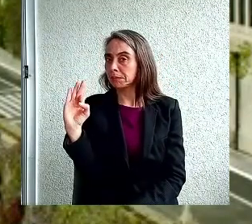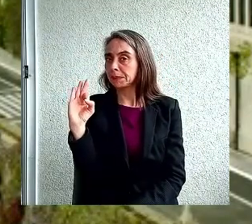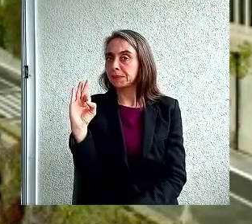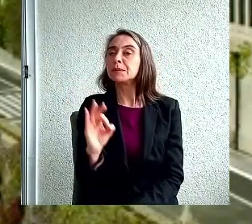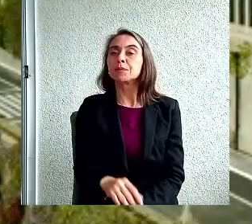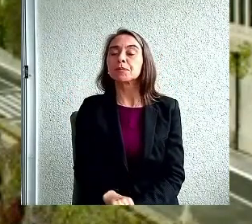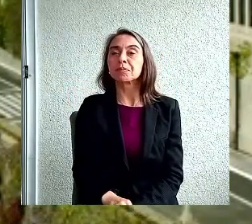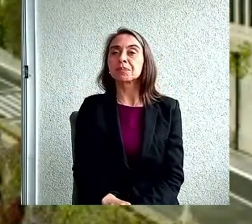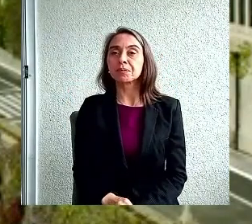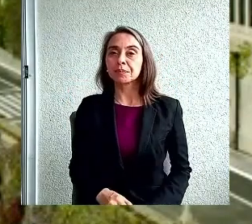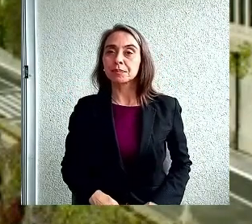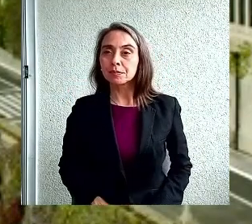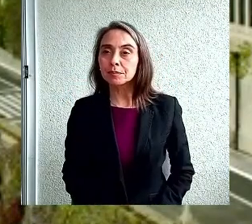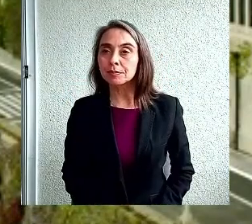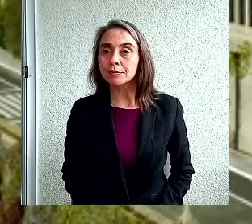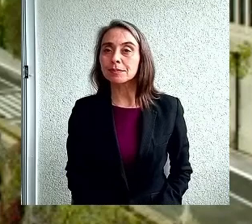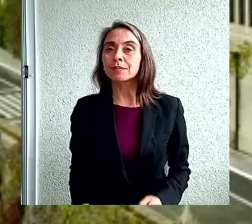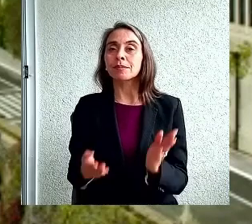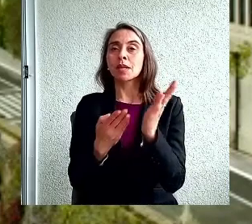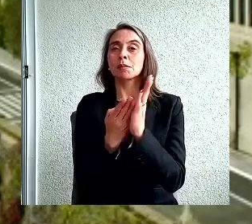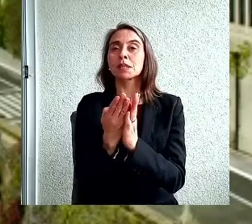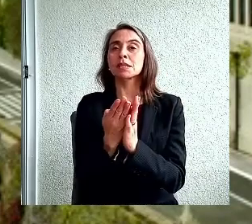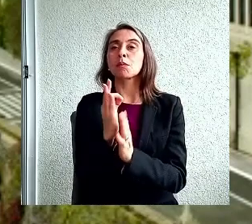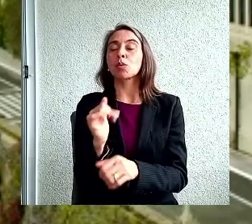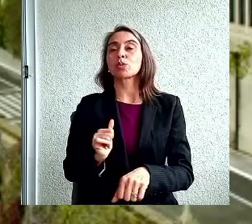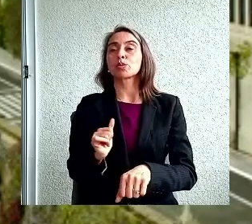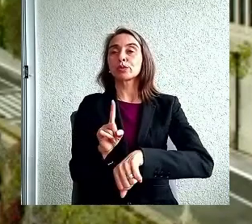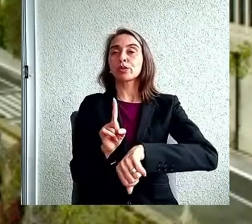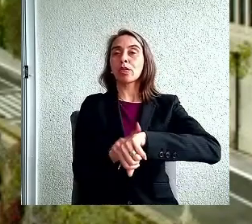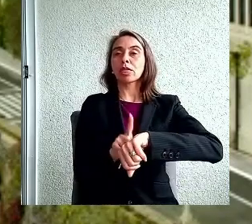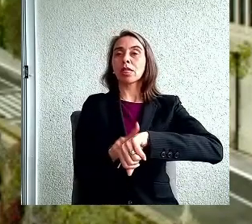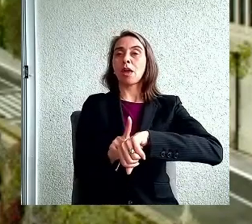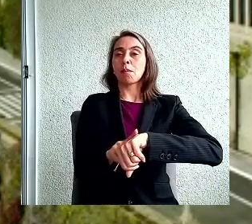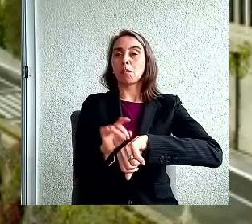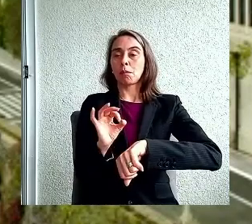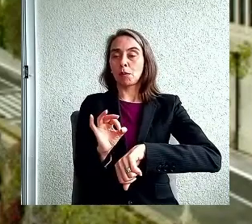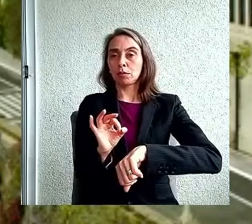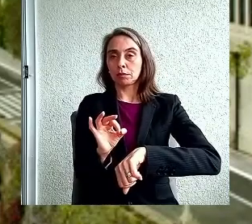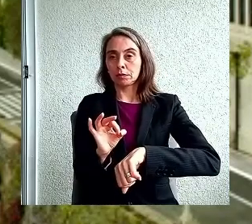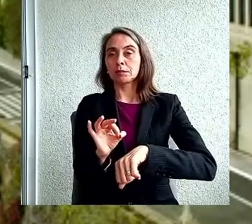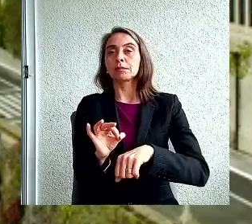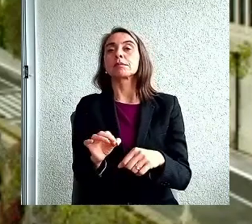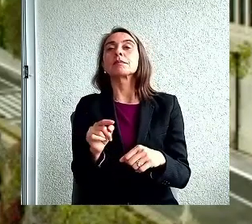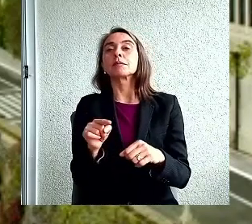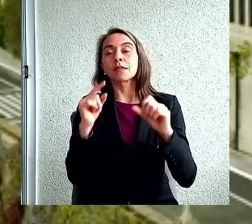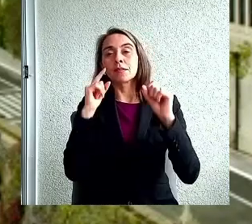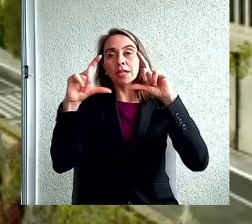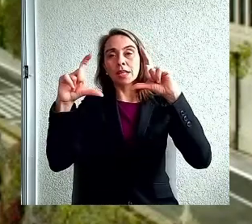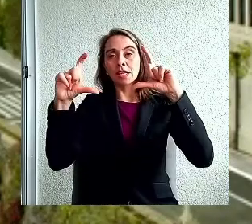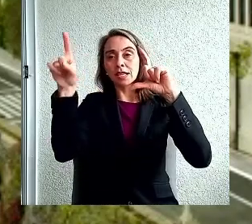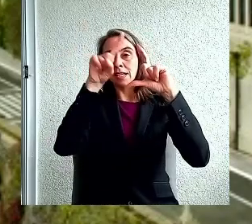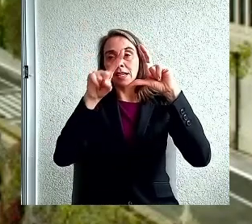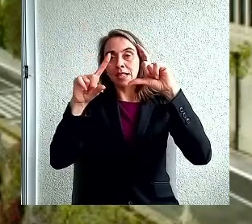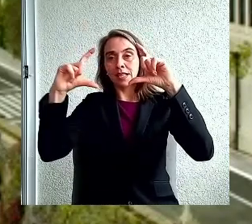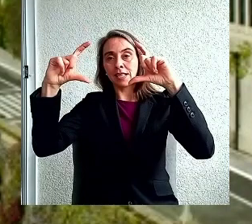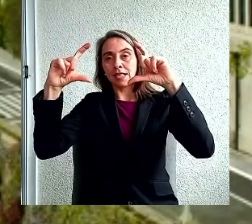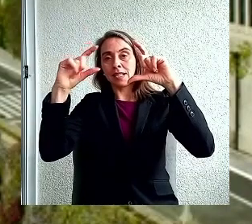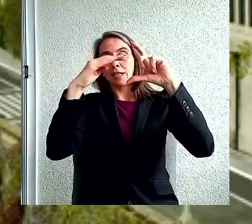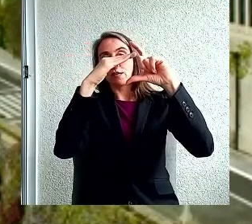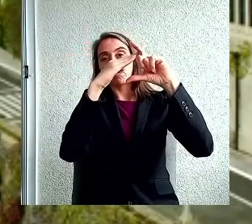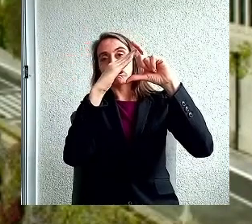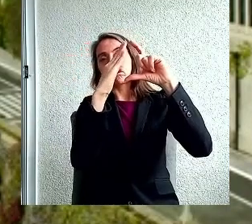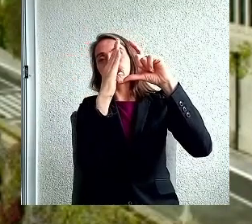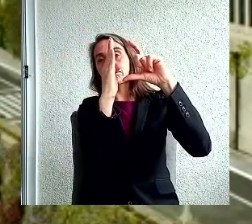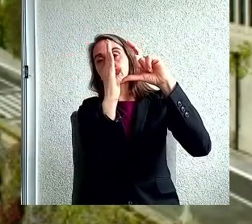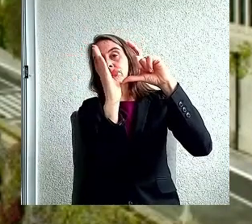lámina que tiene por objetivo, de alguna manera u otra, poner en relevancia la importancia de la criósfera, que ha